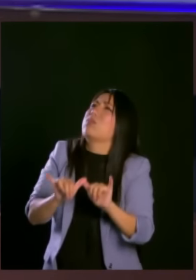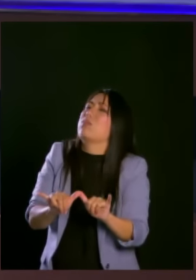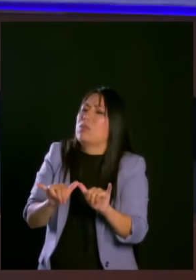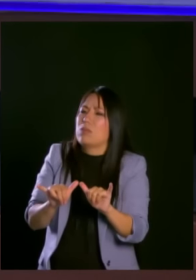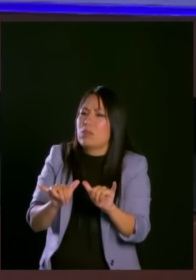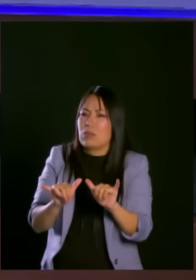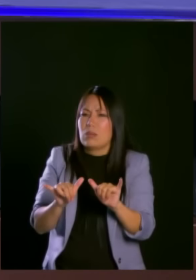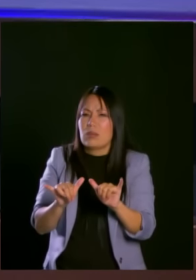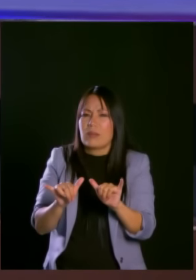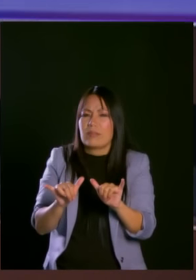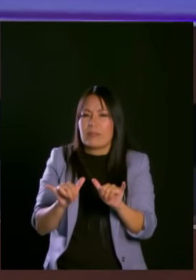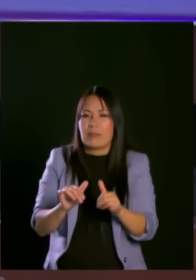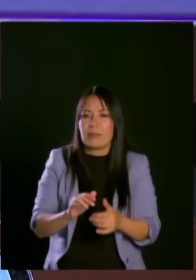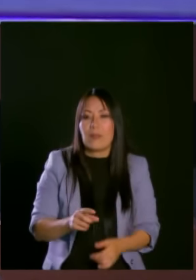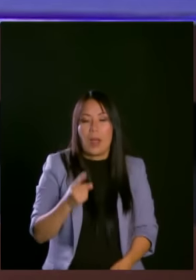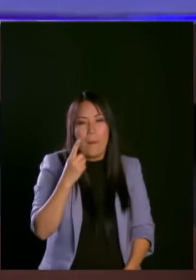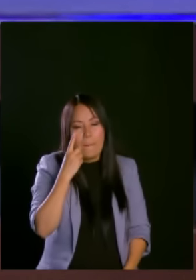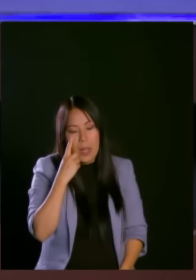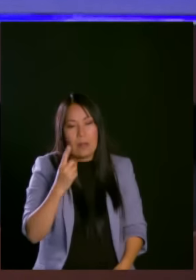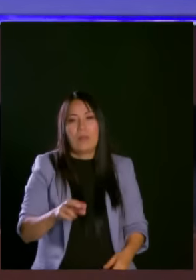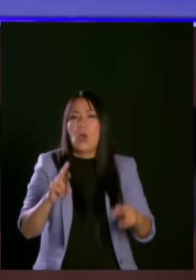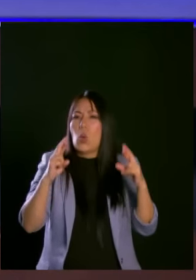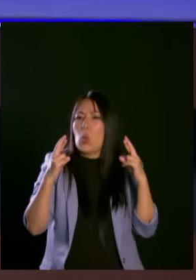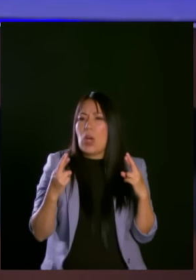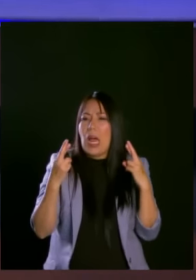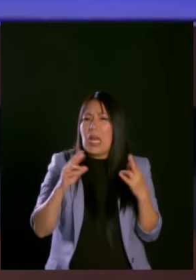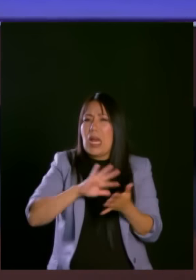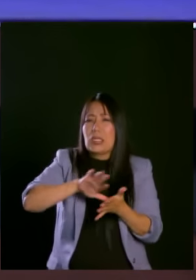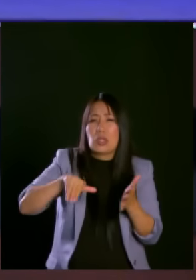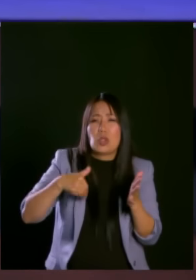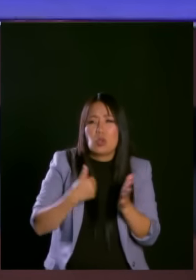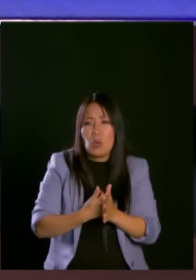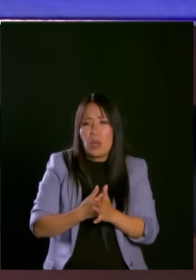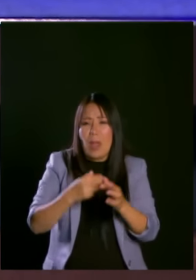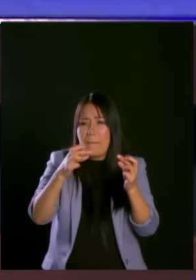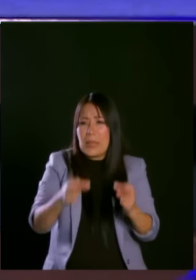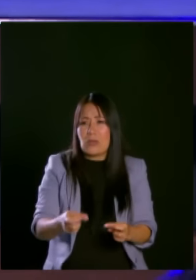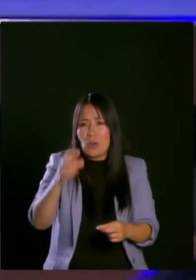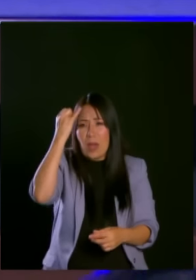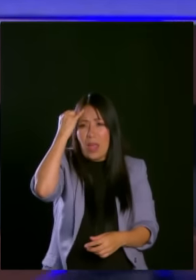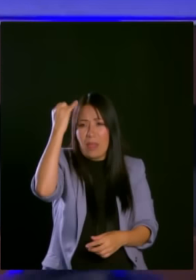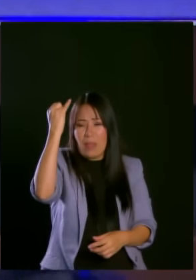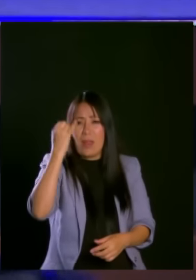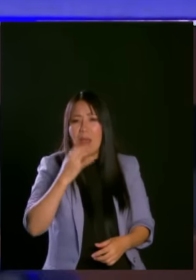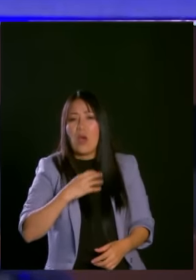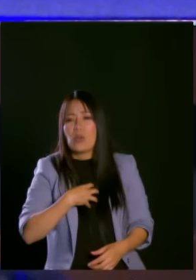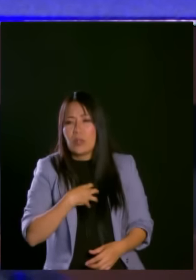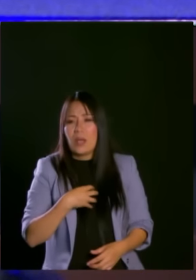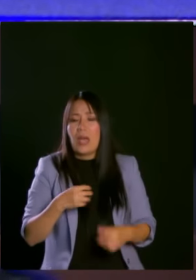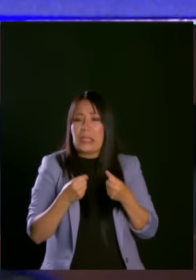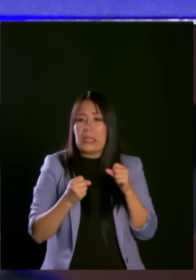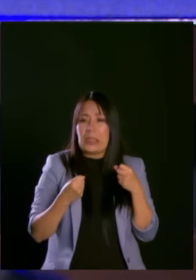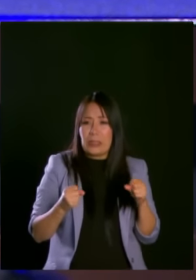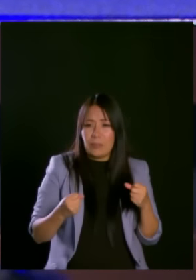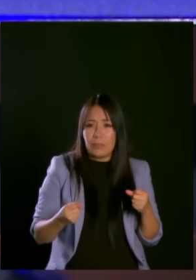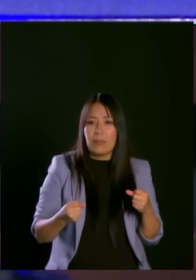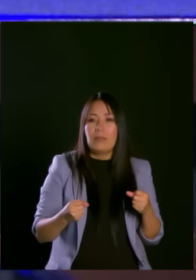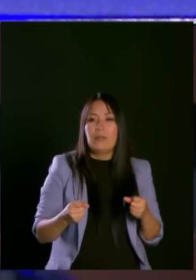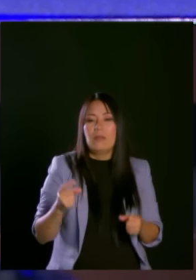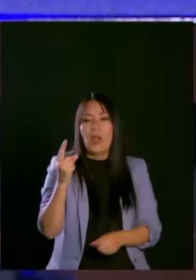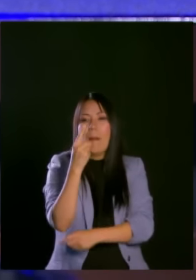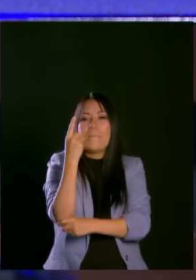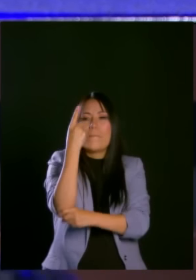emprendedor entendiera que lo más valioso es quien te acompaña en el emprendimiento, y